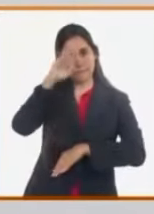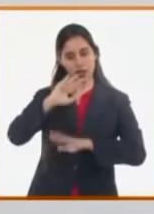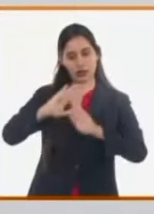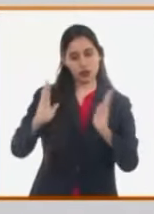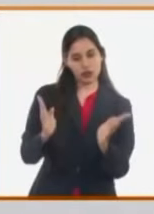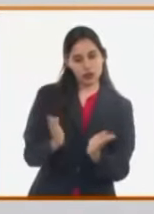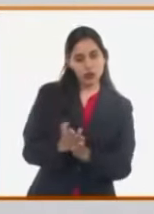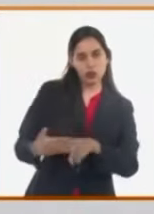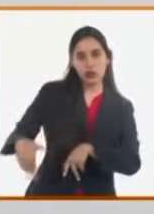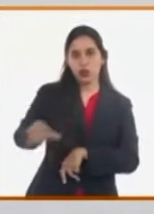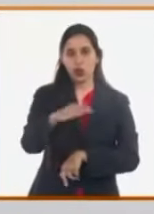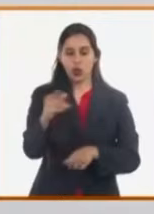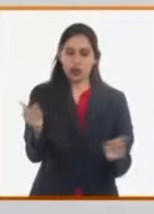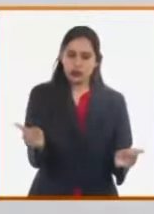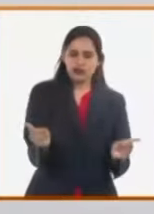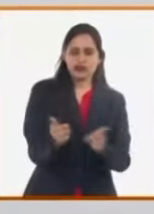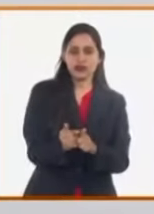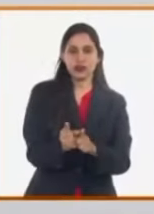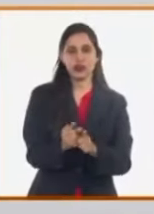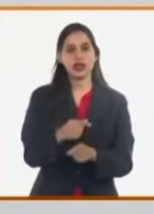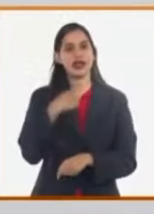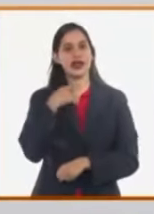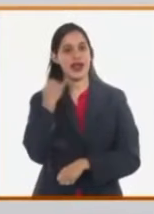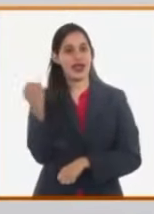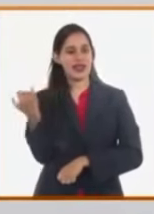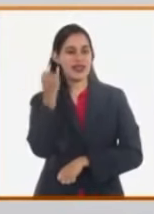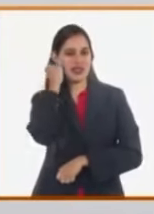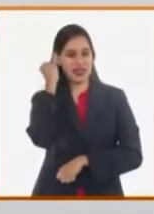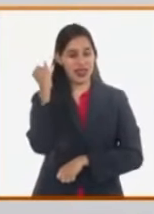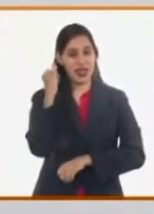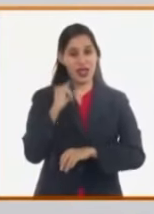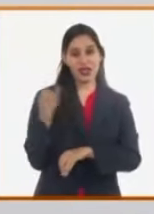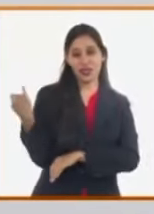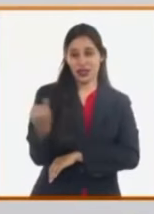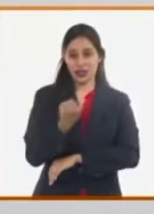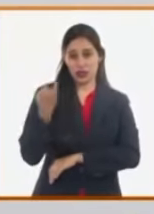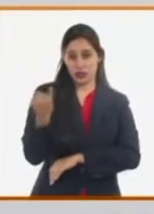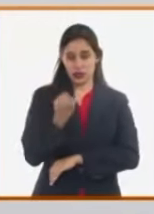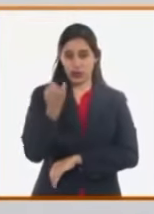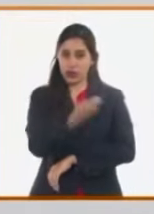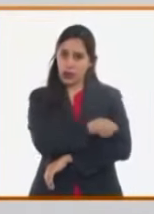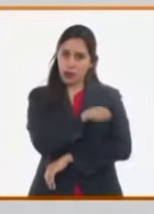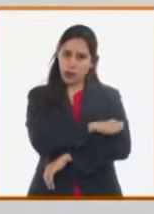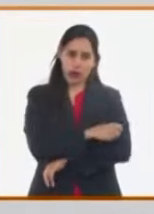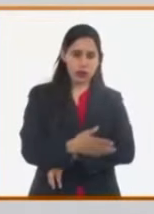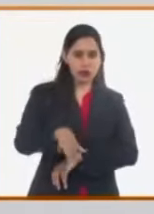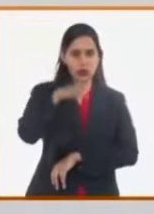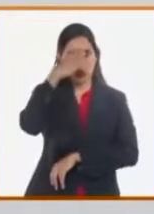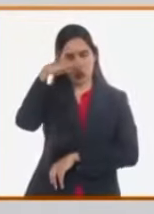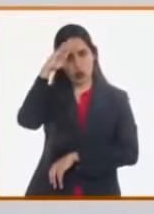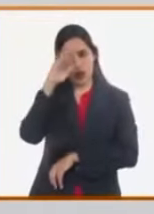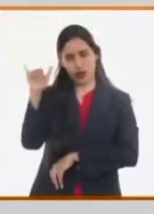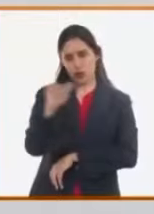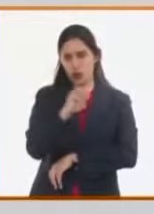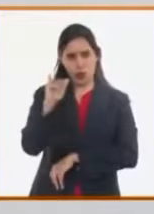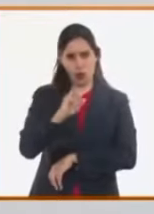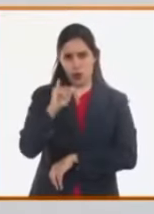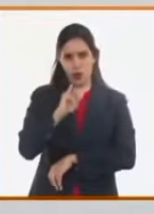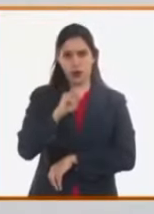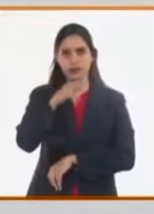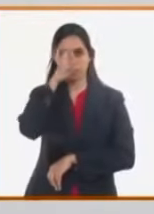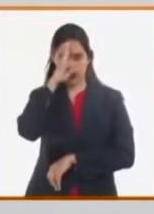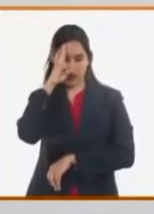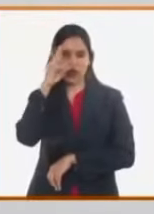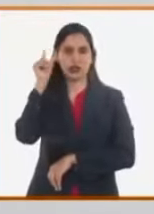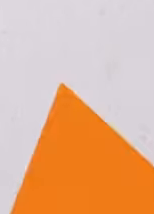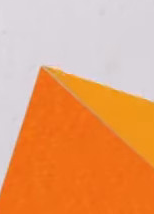esto resume En definitiva la idea internacionalista del pueblo cubano en general y del sector de la salud en particular de Los